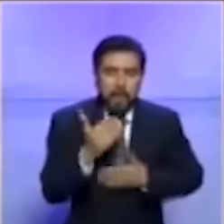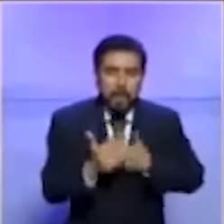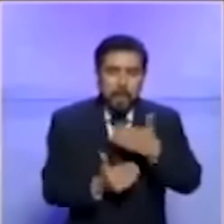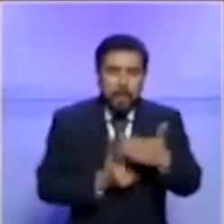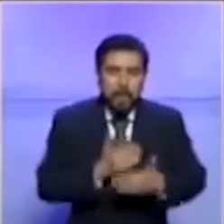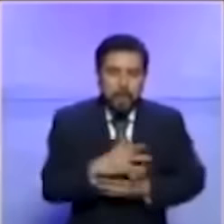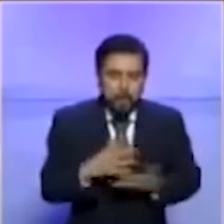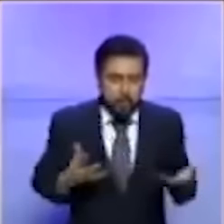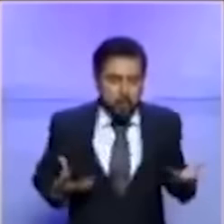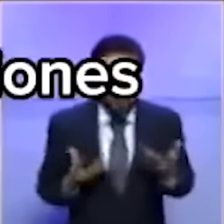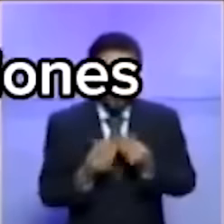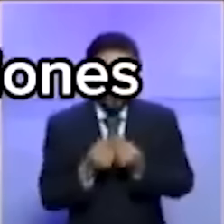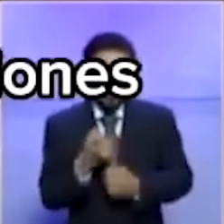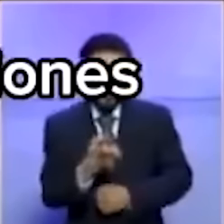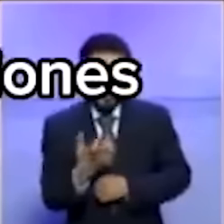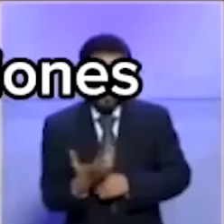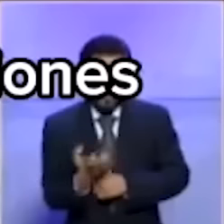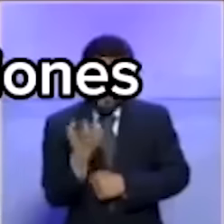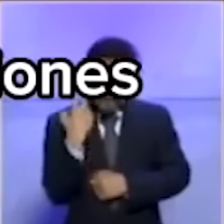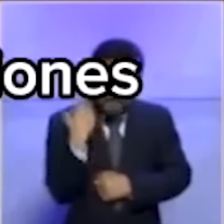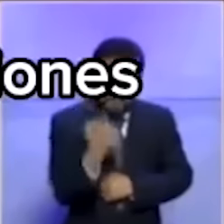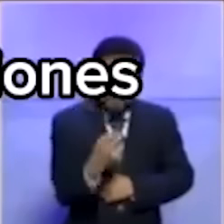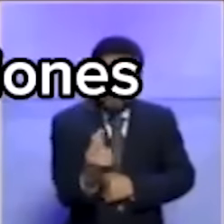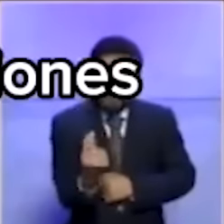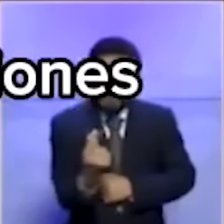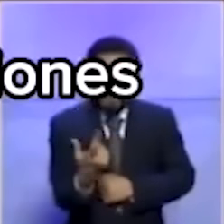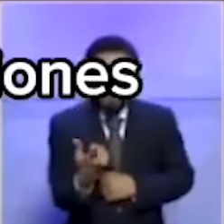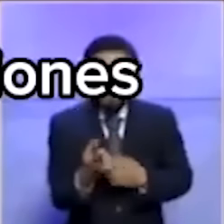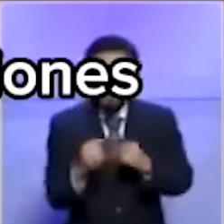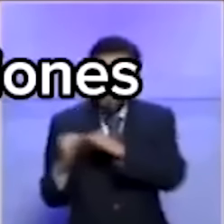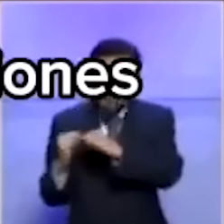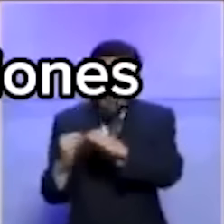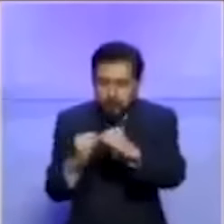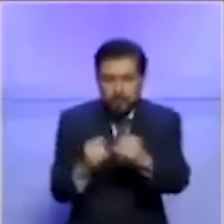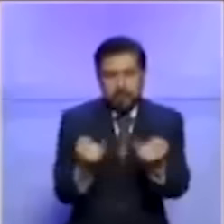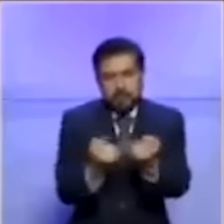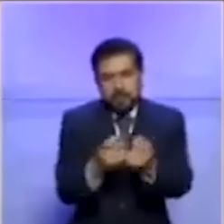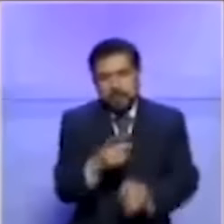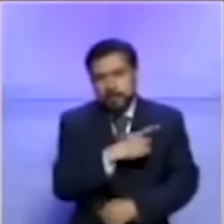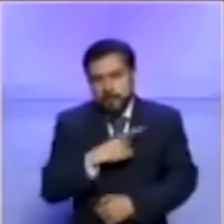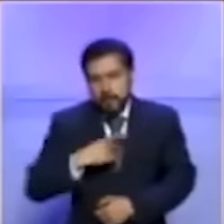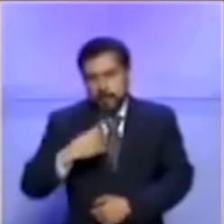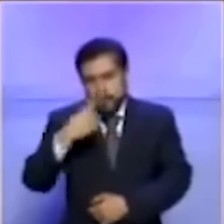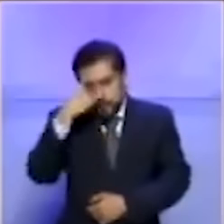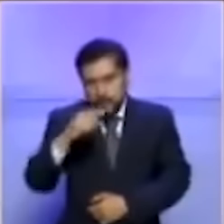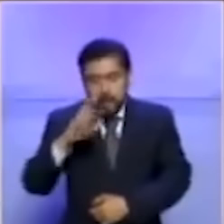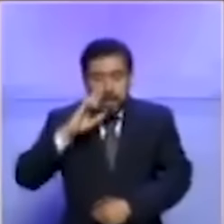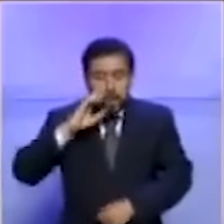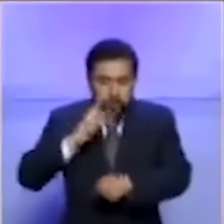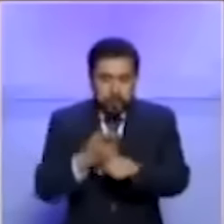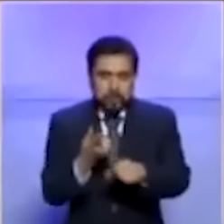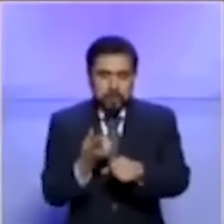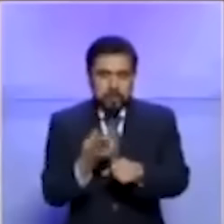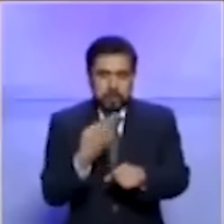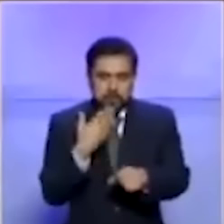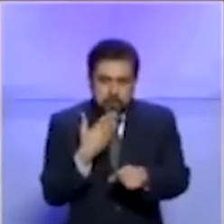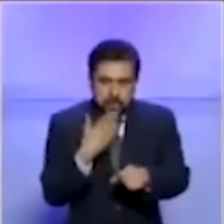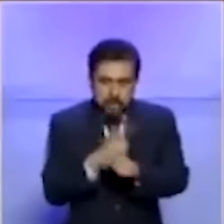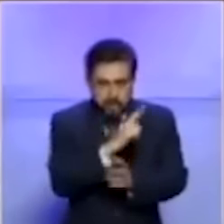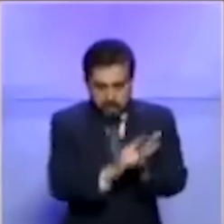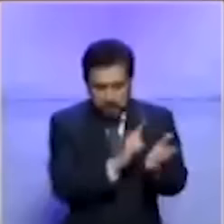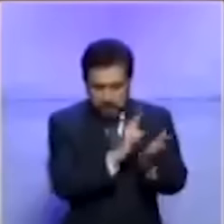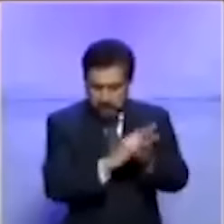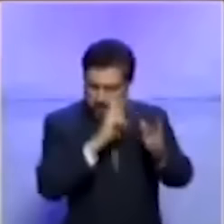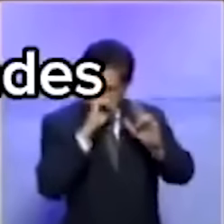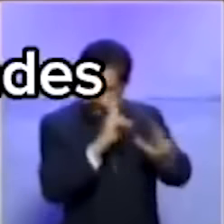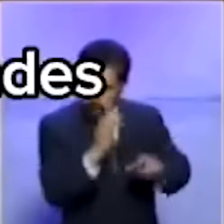ejercicio permite justamente entender el estado que guardan las instituciones encargadas de hacer valer las